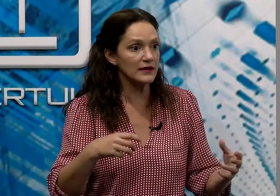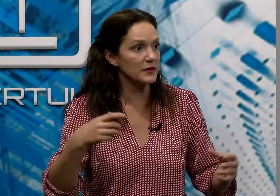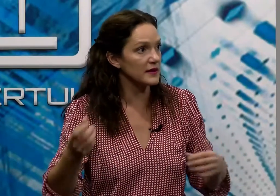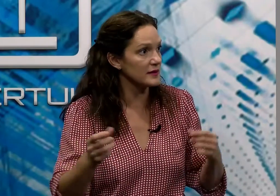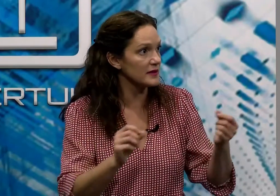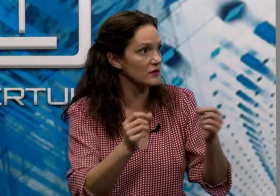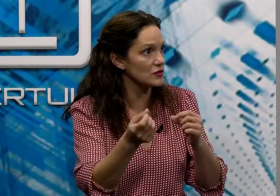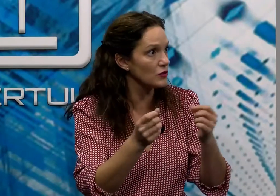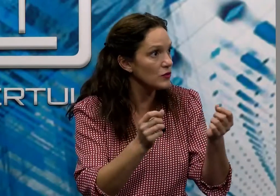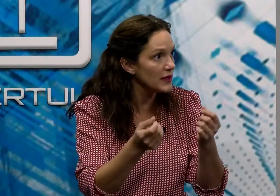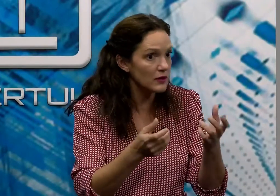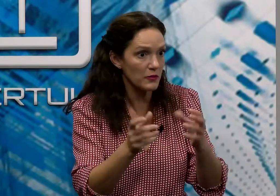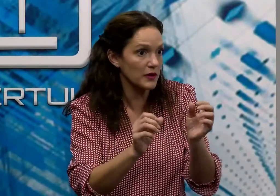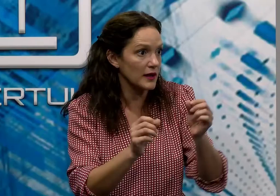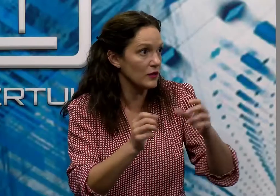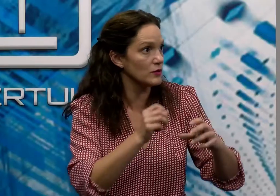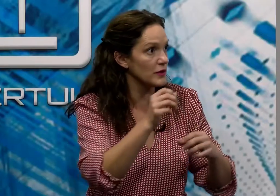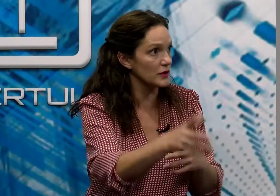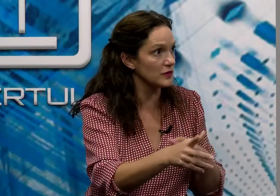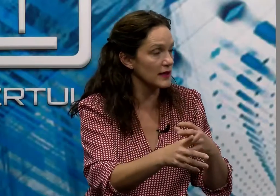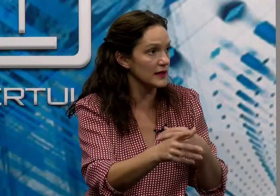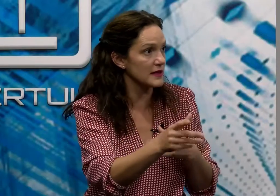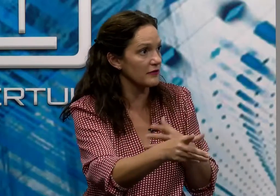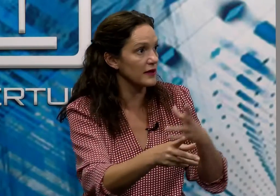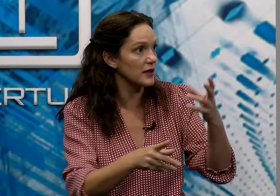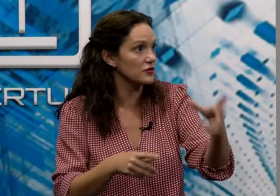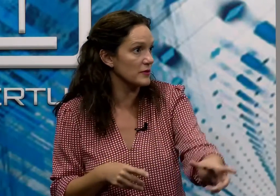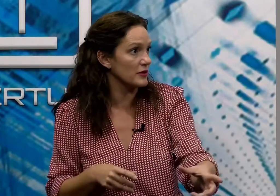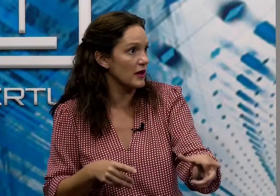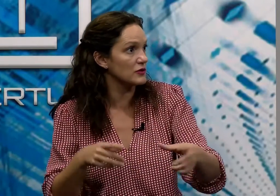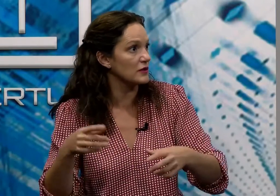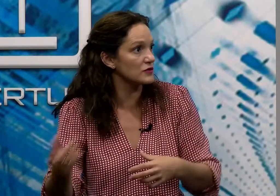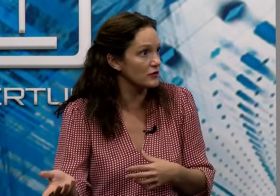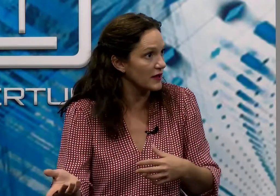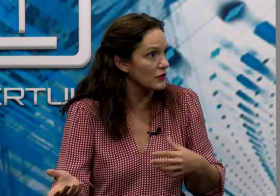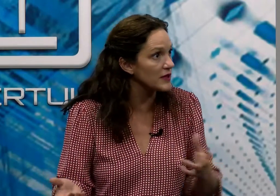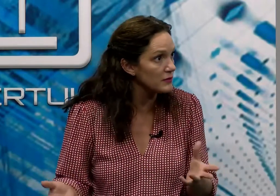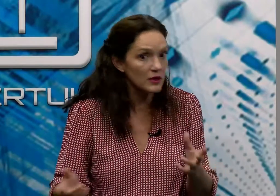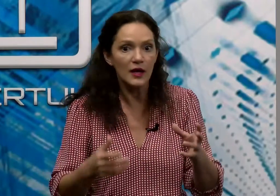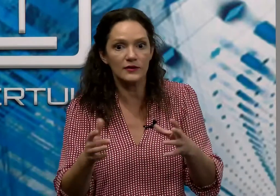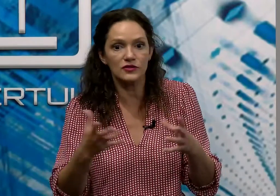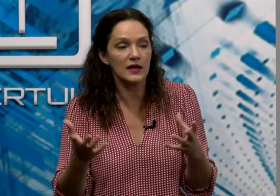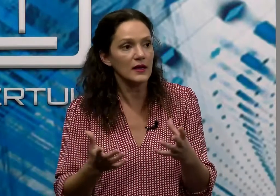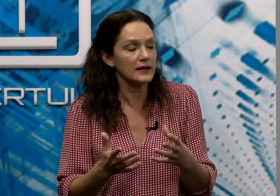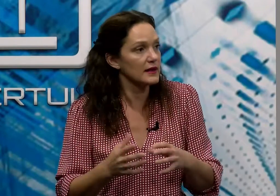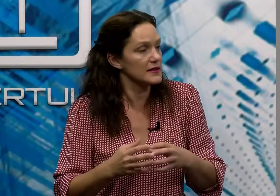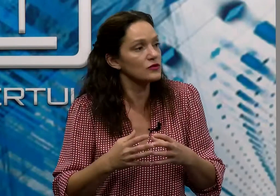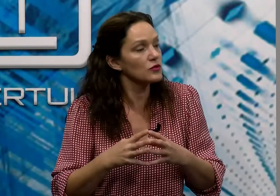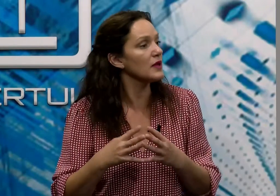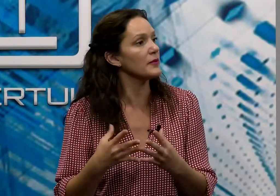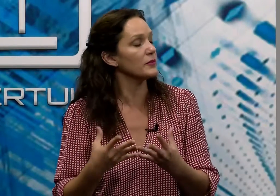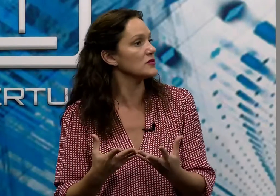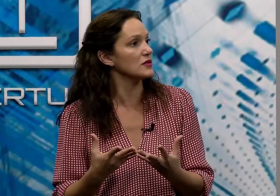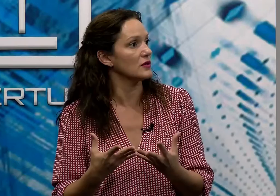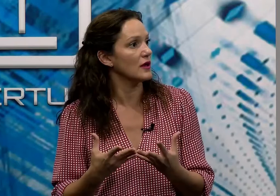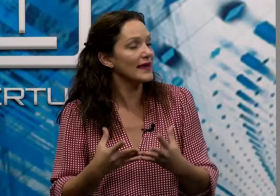otro, independientemente de esos números, porque los números en una isla significan una cosa, pero en la otra no significan lo mismo. Entonces, llega a ser todo